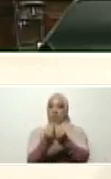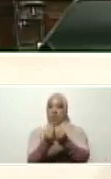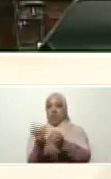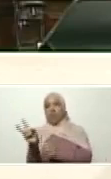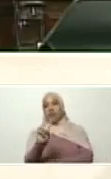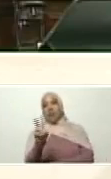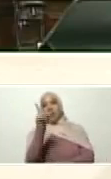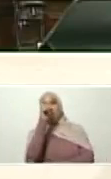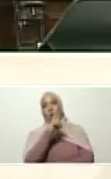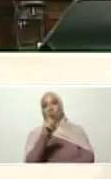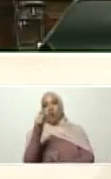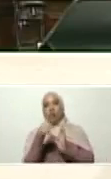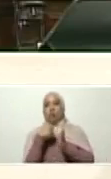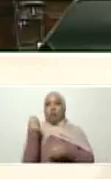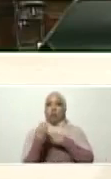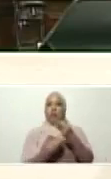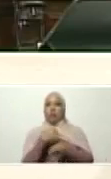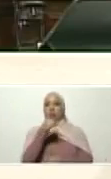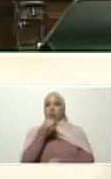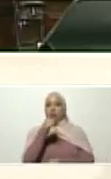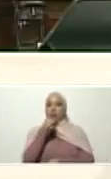años 88, 89 estaban